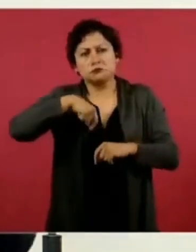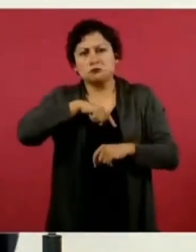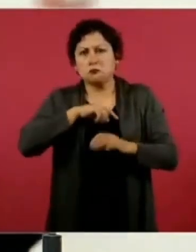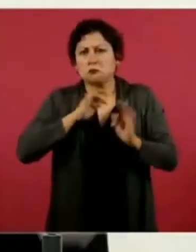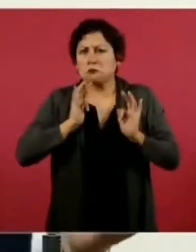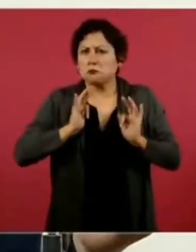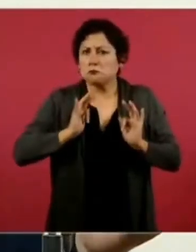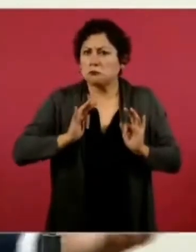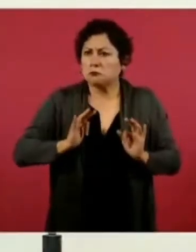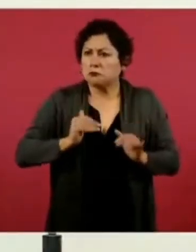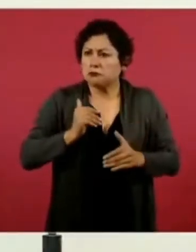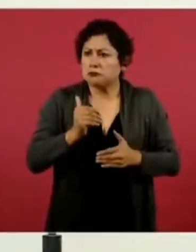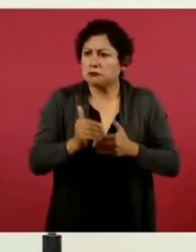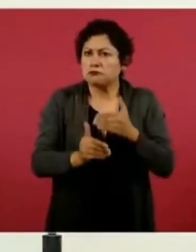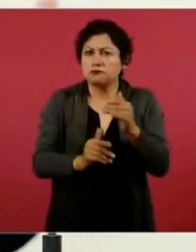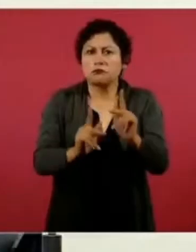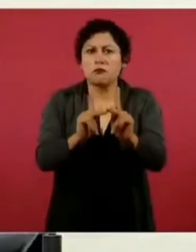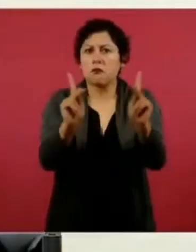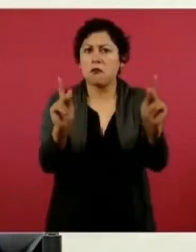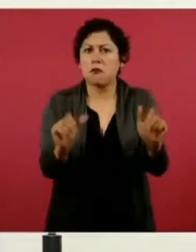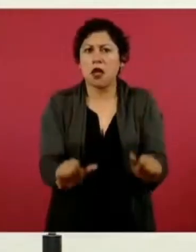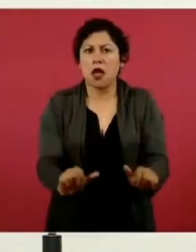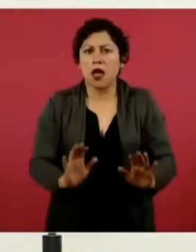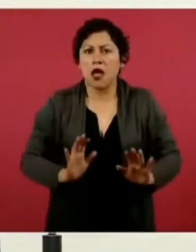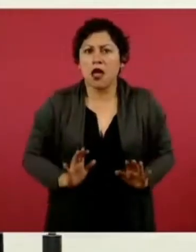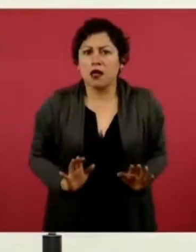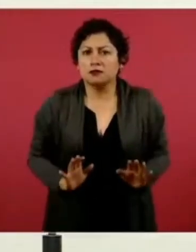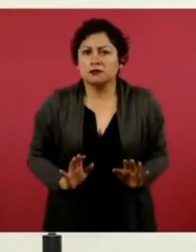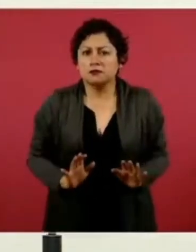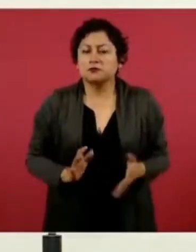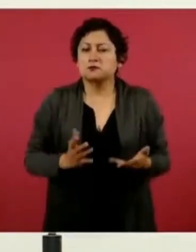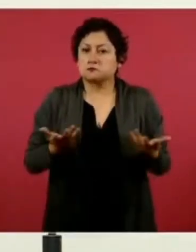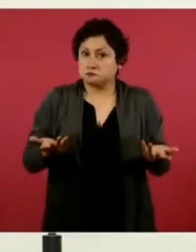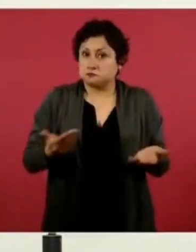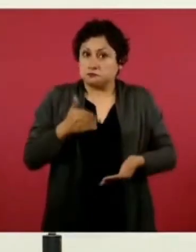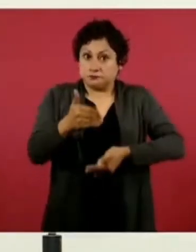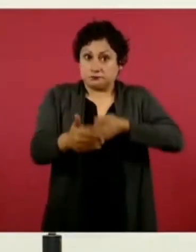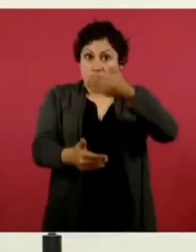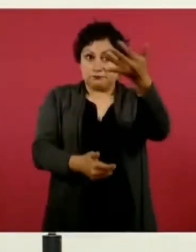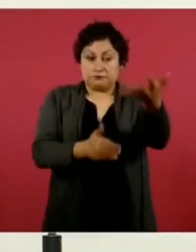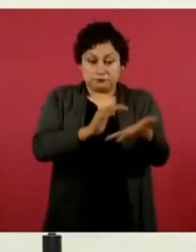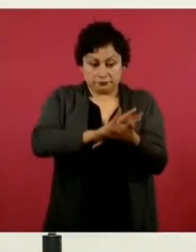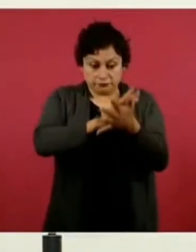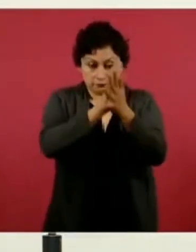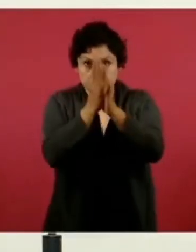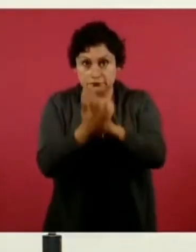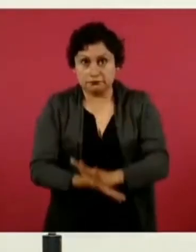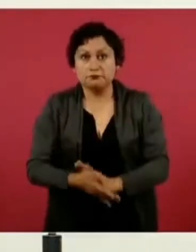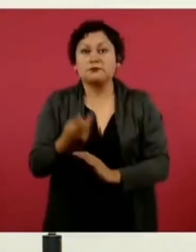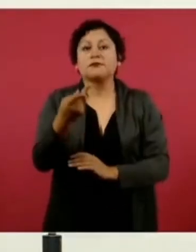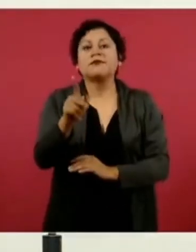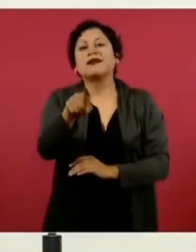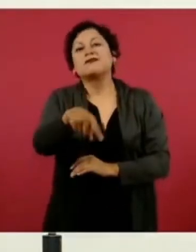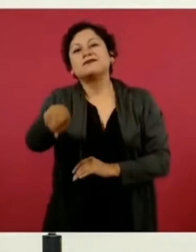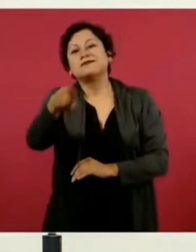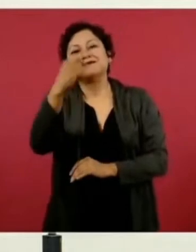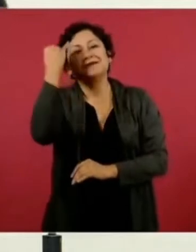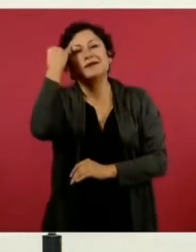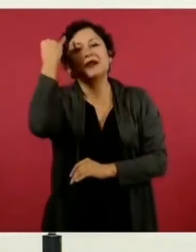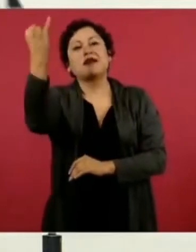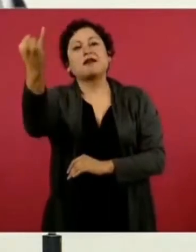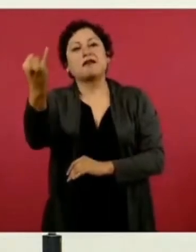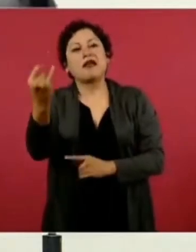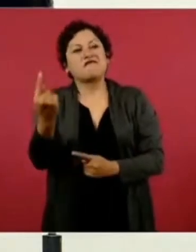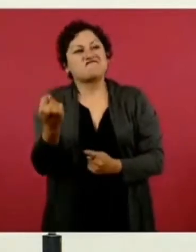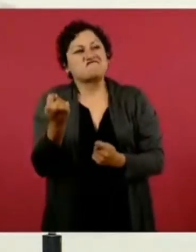y pues ellos no quieren aceptar la nueva realidad y